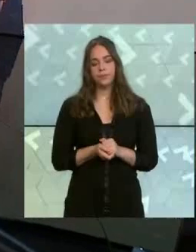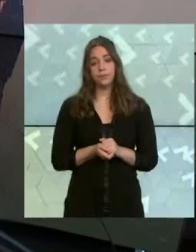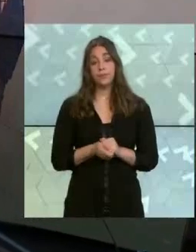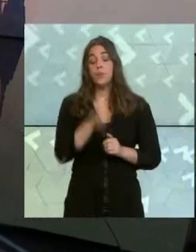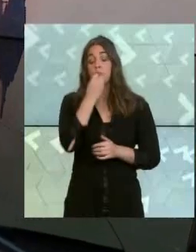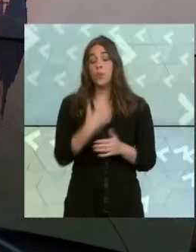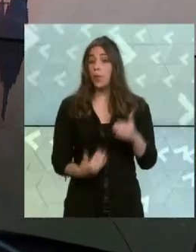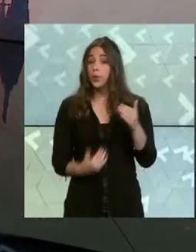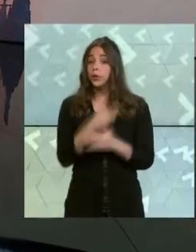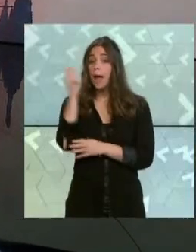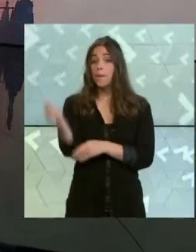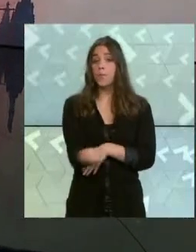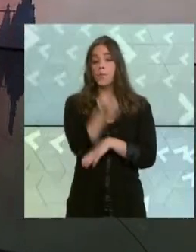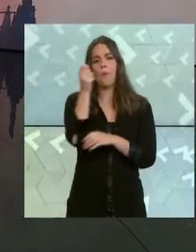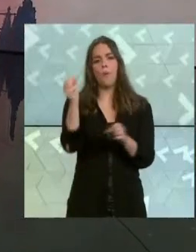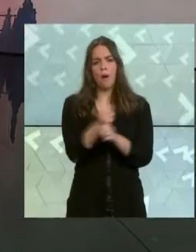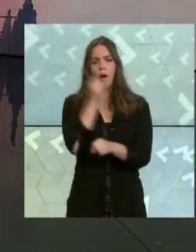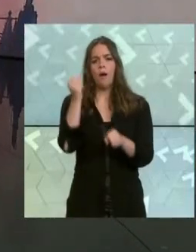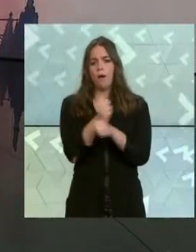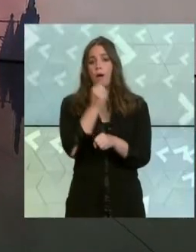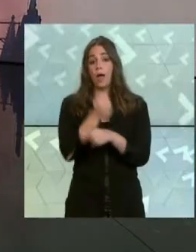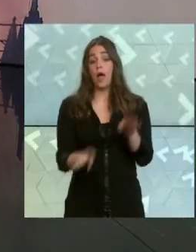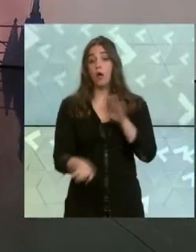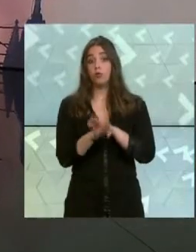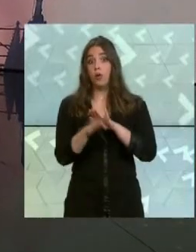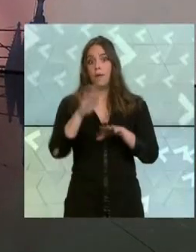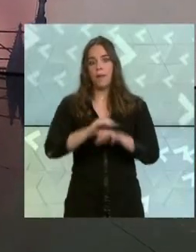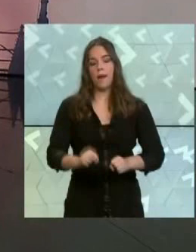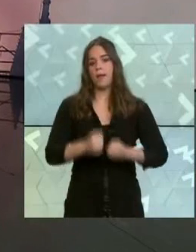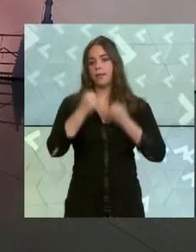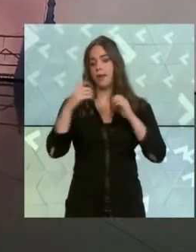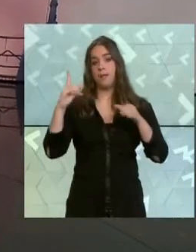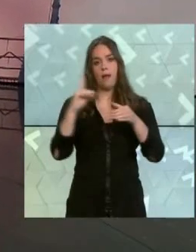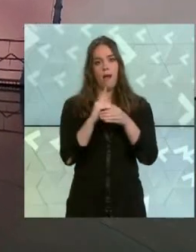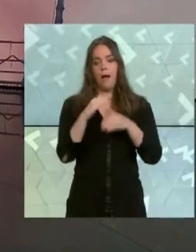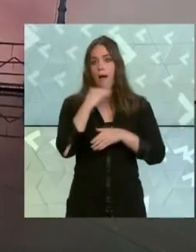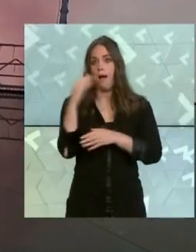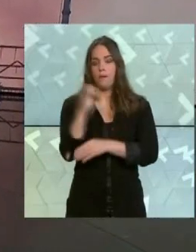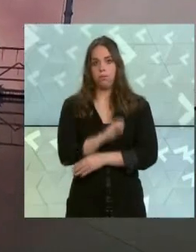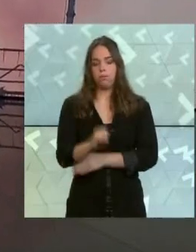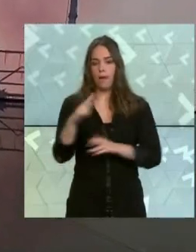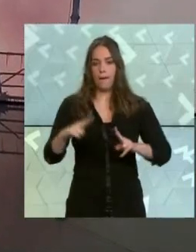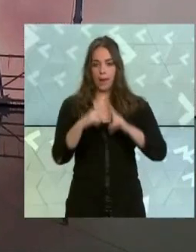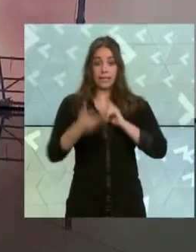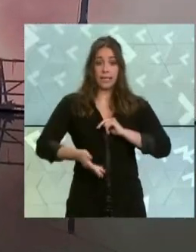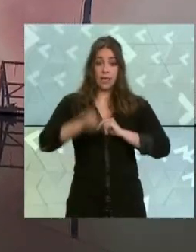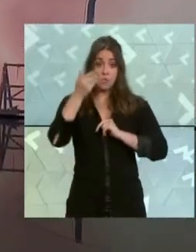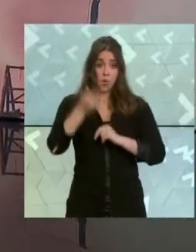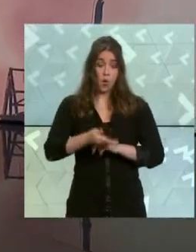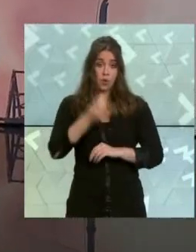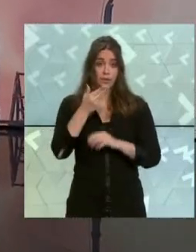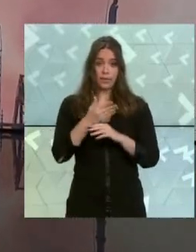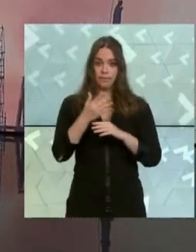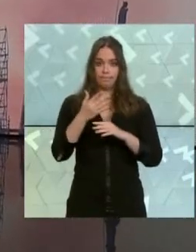muy buenos días los bomberos todavía siguen trabajando para salvar uno de los monumentos más emblemáticos de parís el fuego destruido la